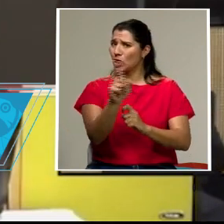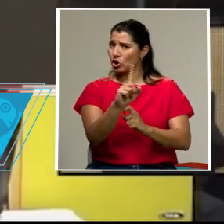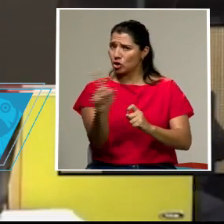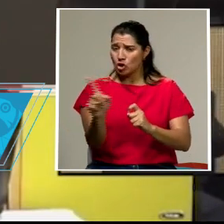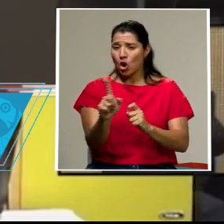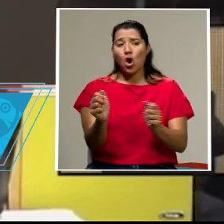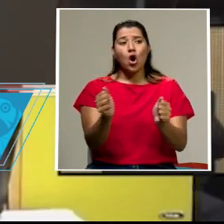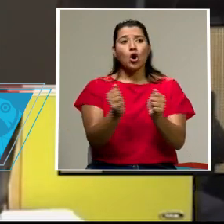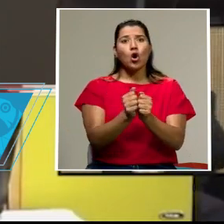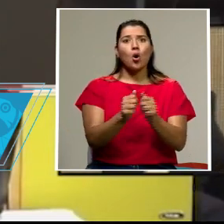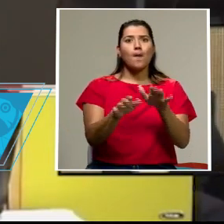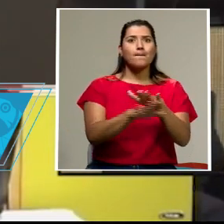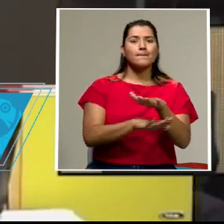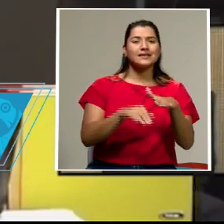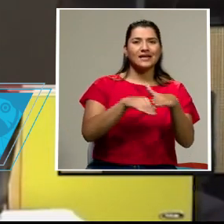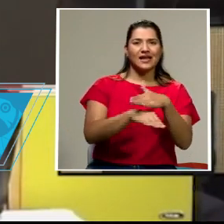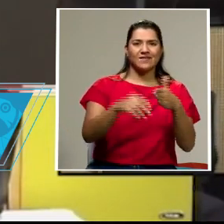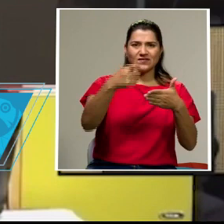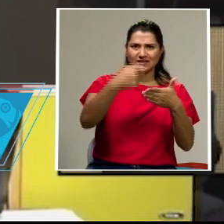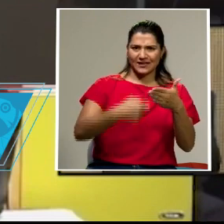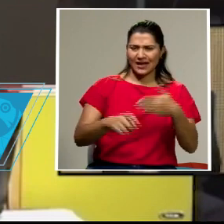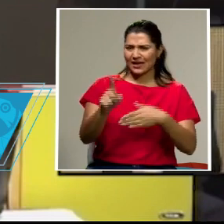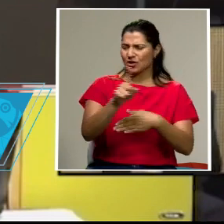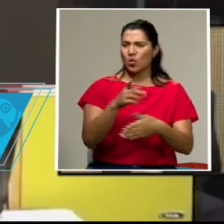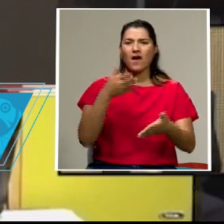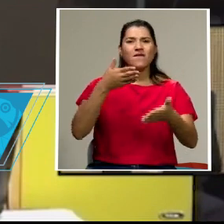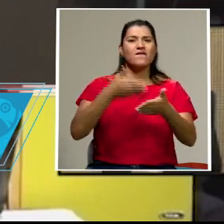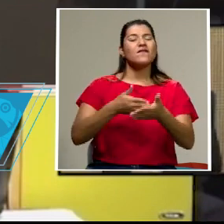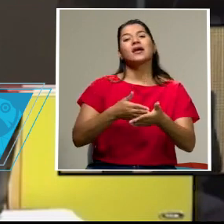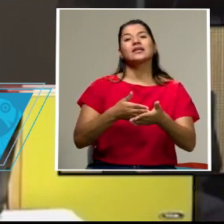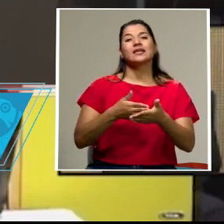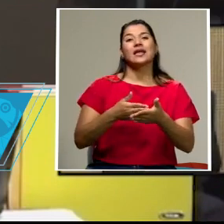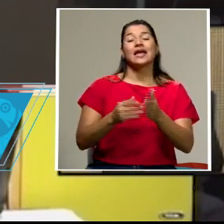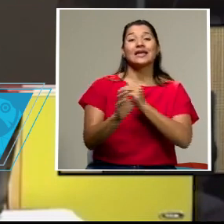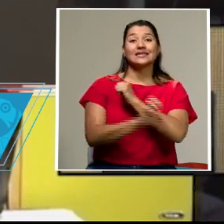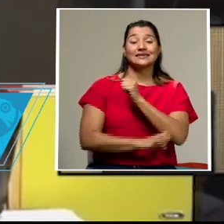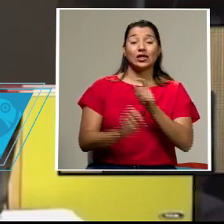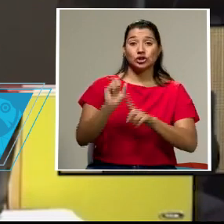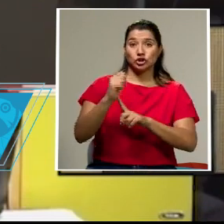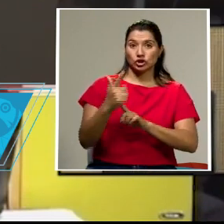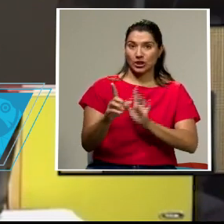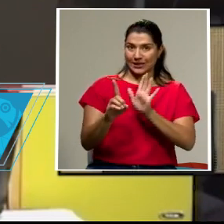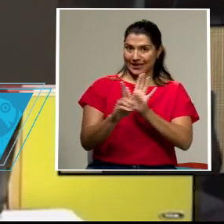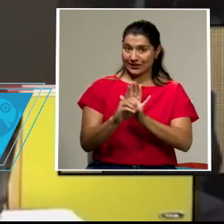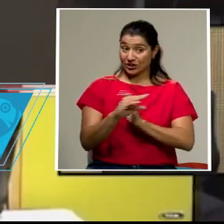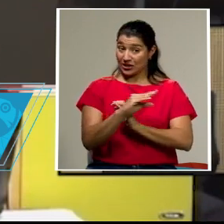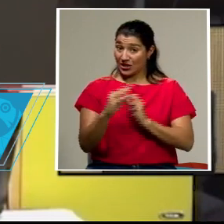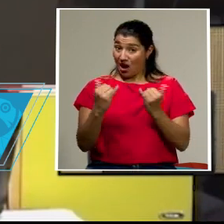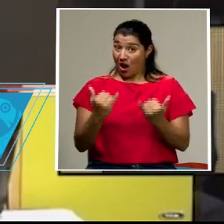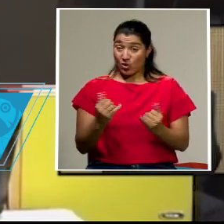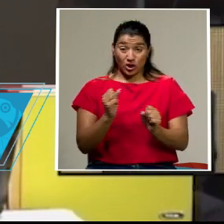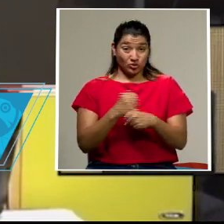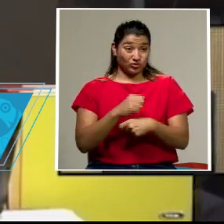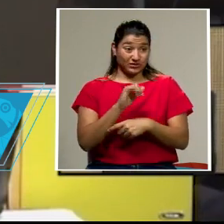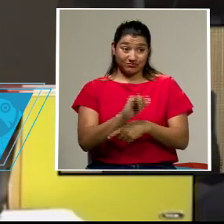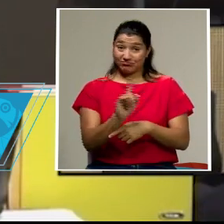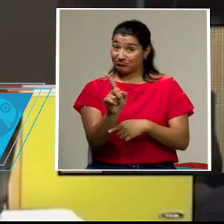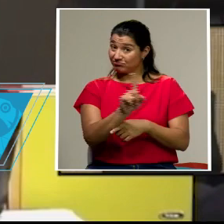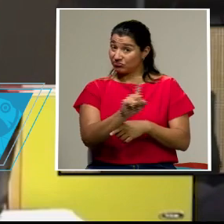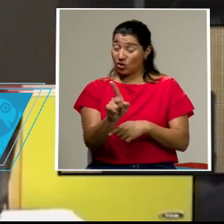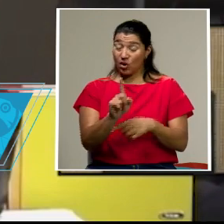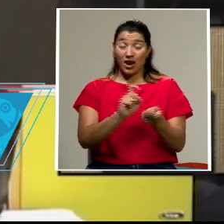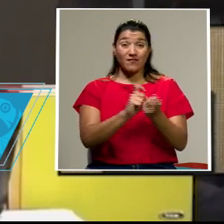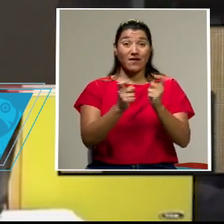del empleo y que no pusiera en riesgo el Estado Social de Derecho. Y eso no es lo que estamos haciendo aquí. No es esa la reforma de empleo